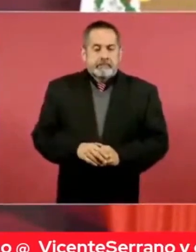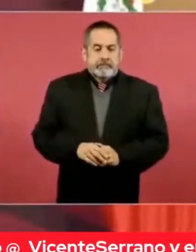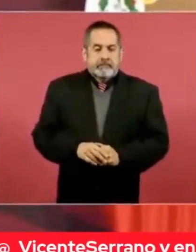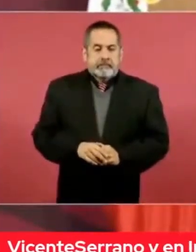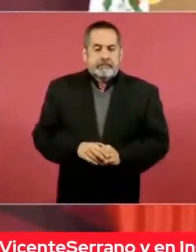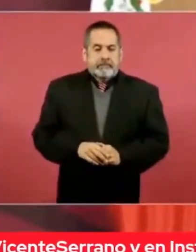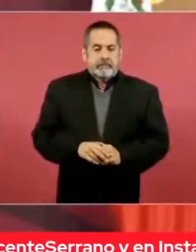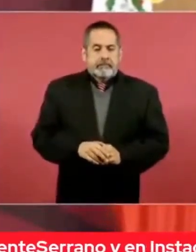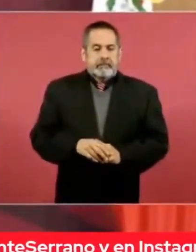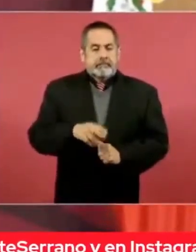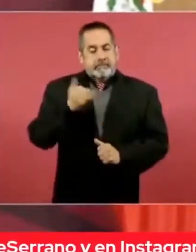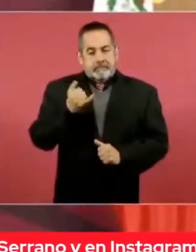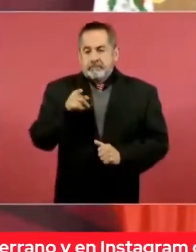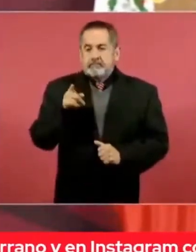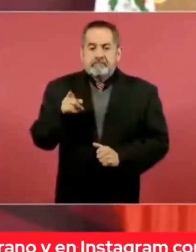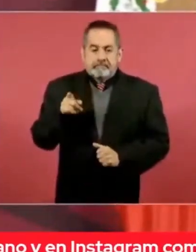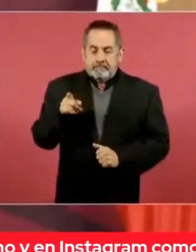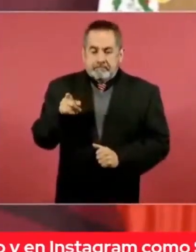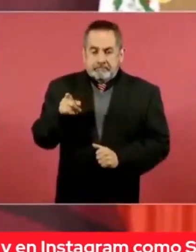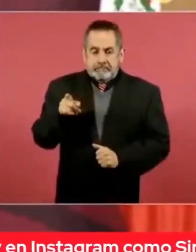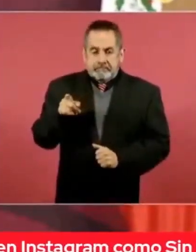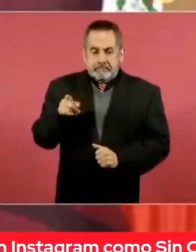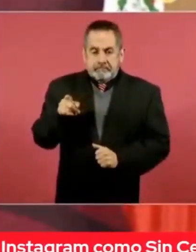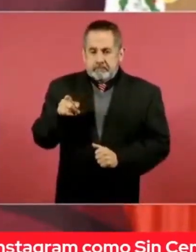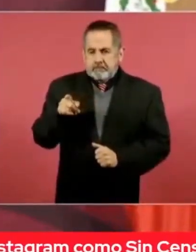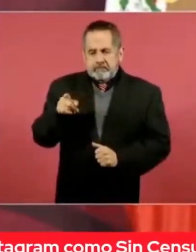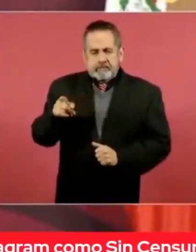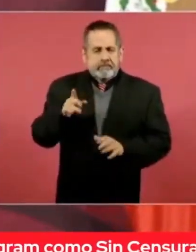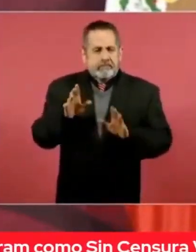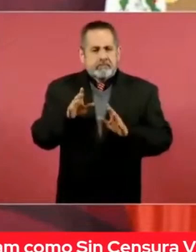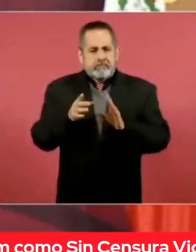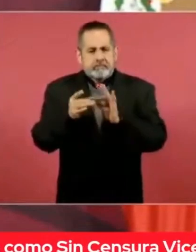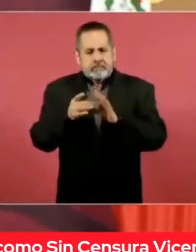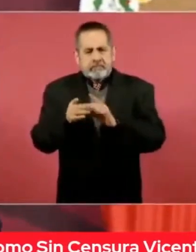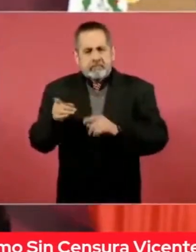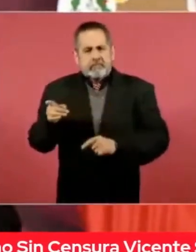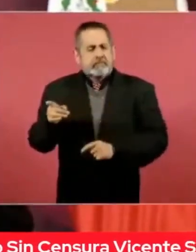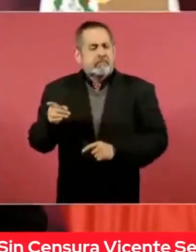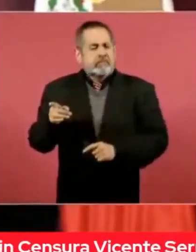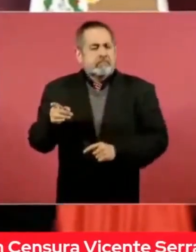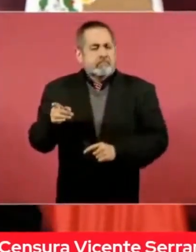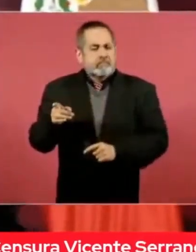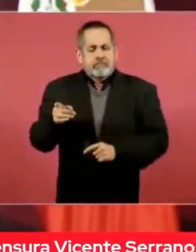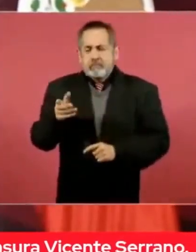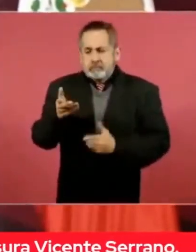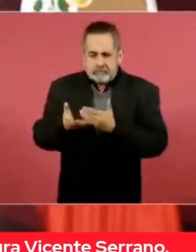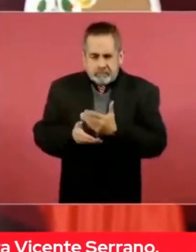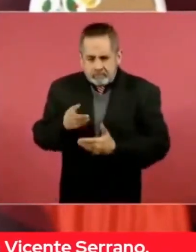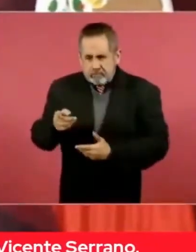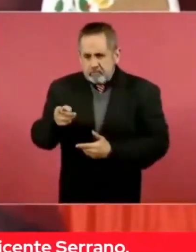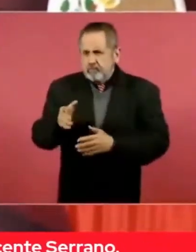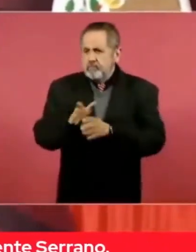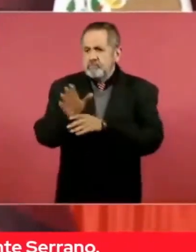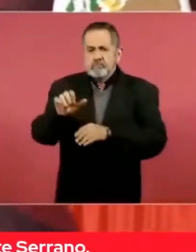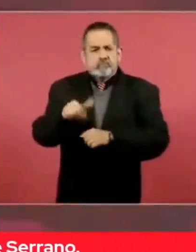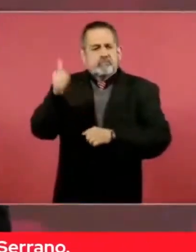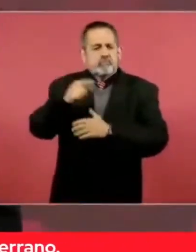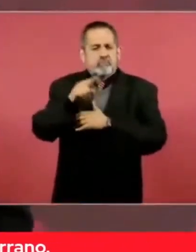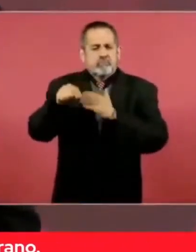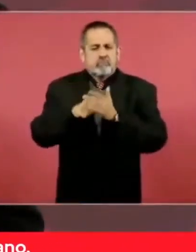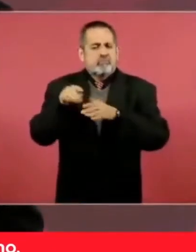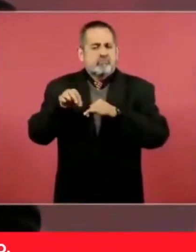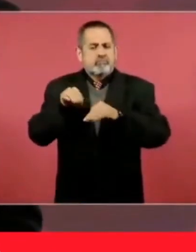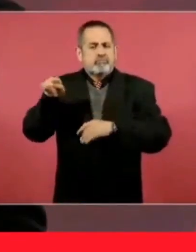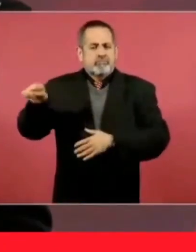eh se va Ah dicen ah eh ofrece otras como